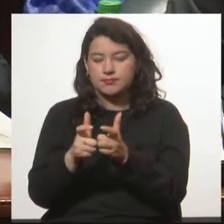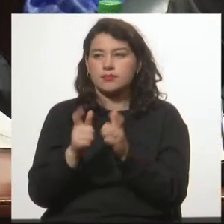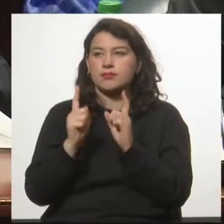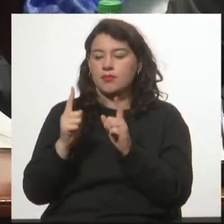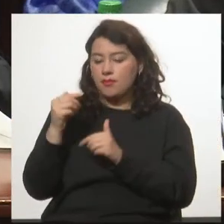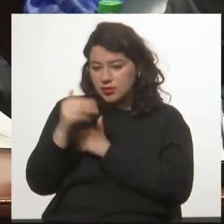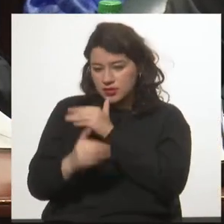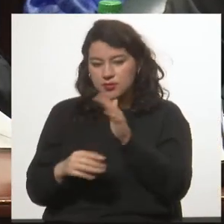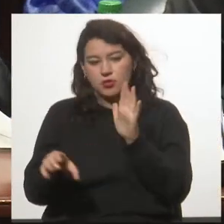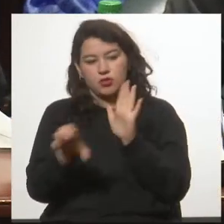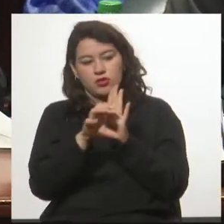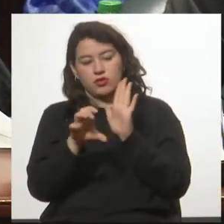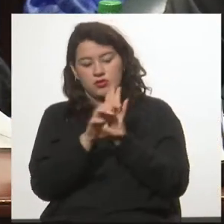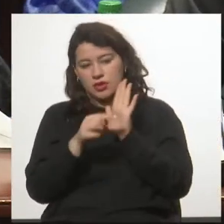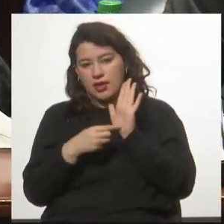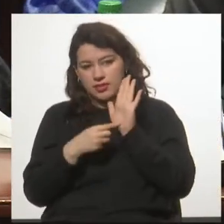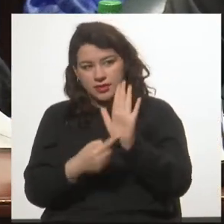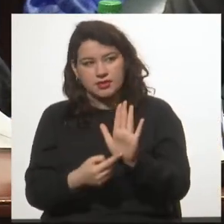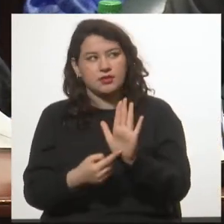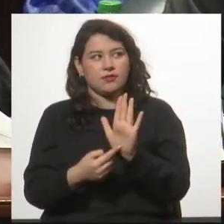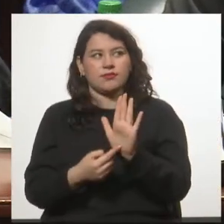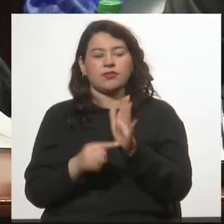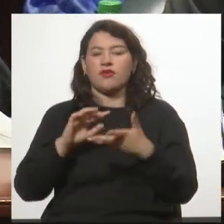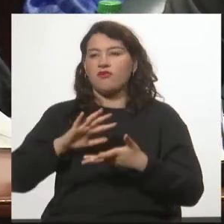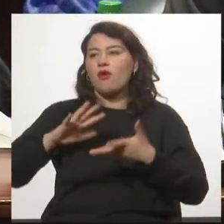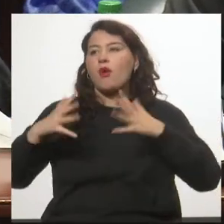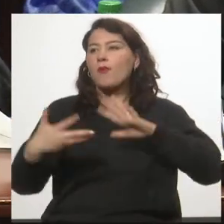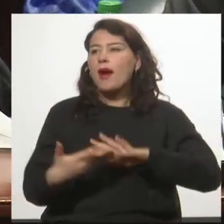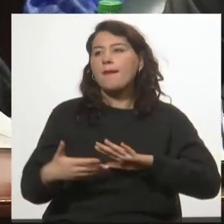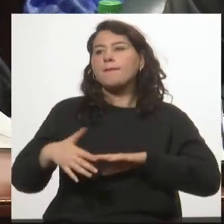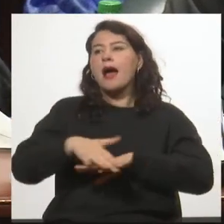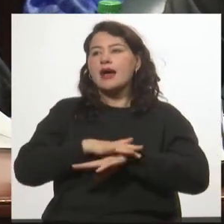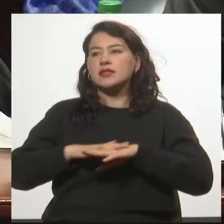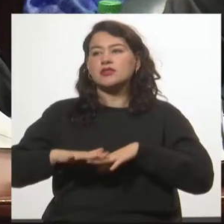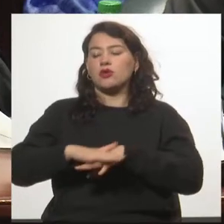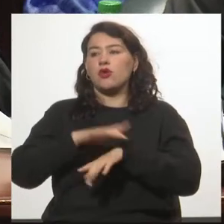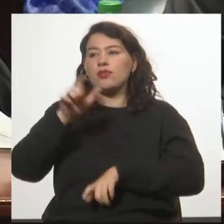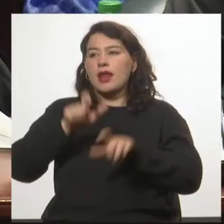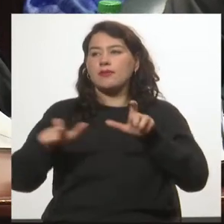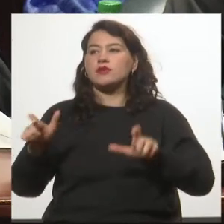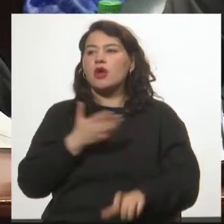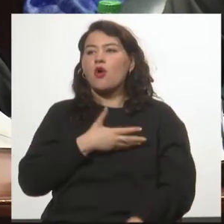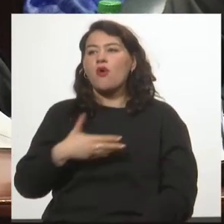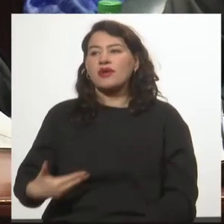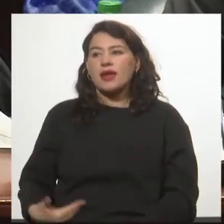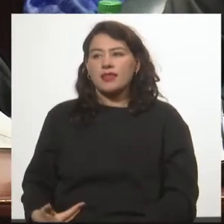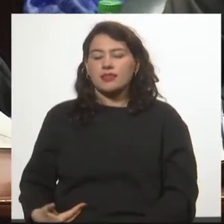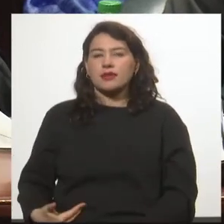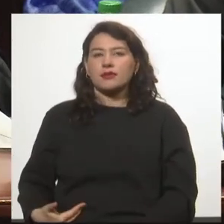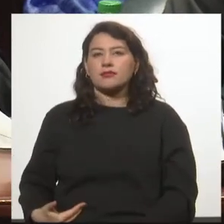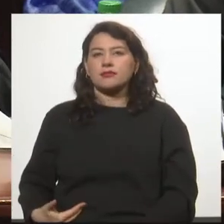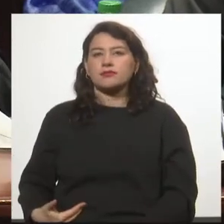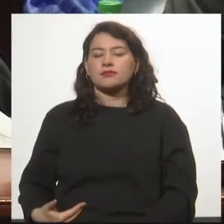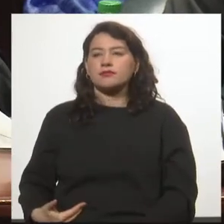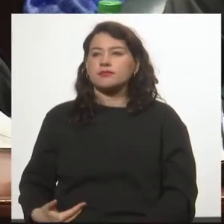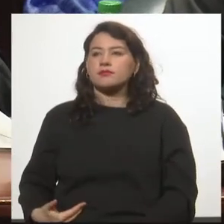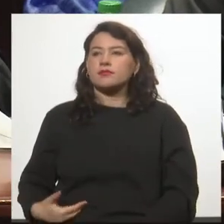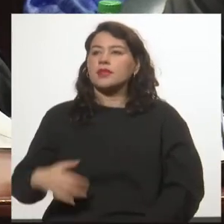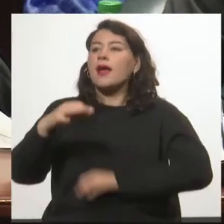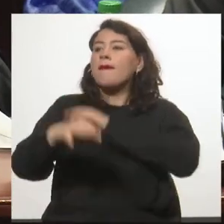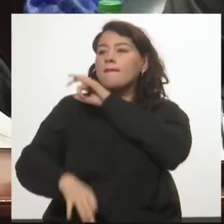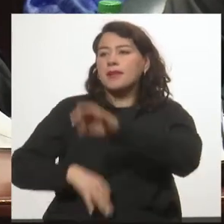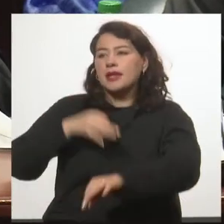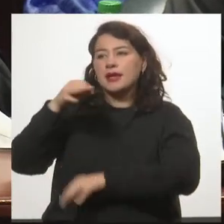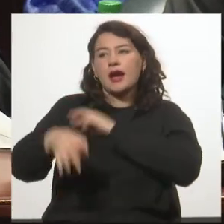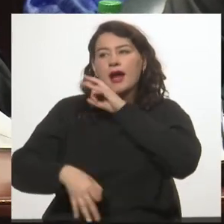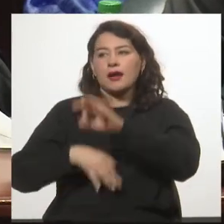constitucional previsto con un mecanismo básico de los gobernantes y rendir cuentas ante